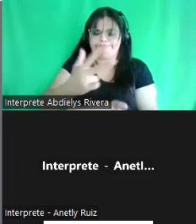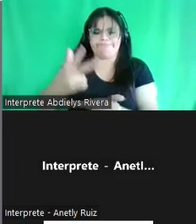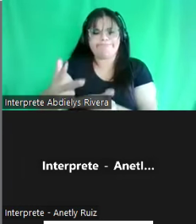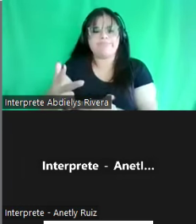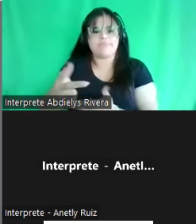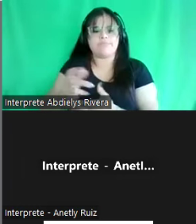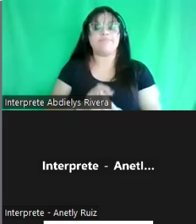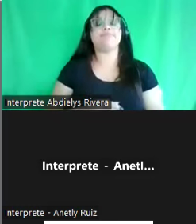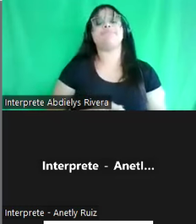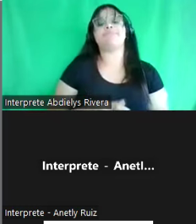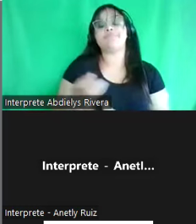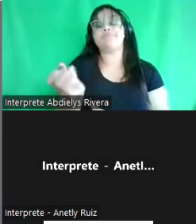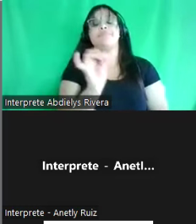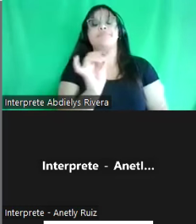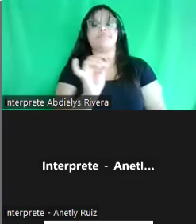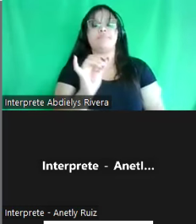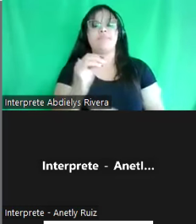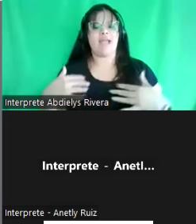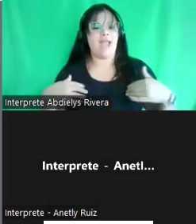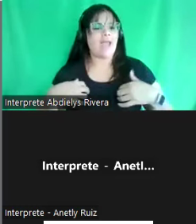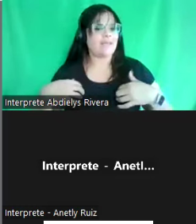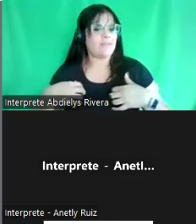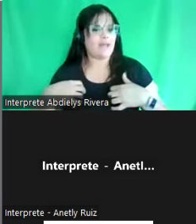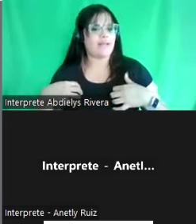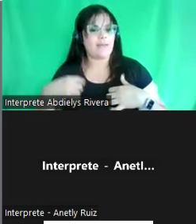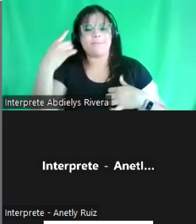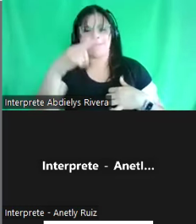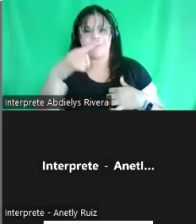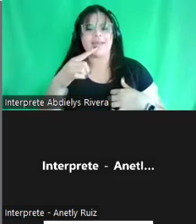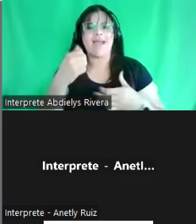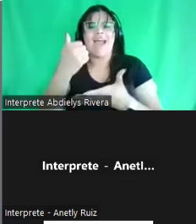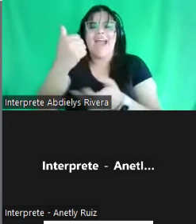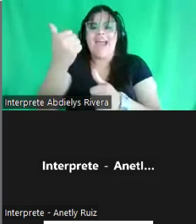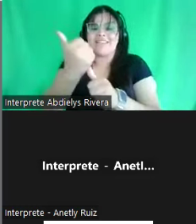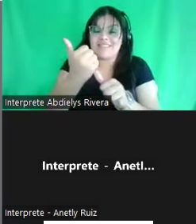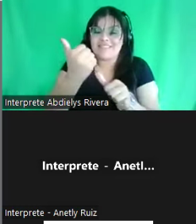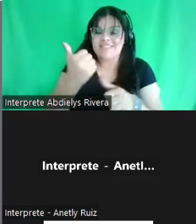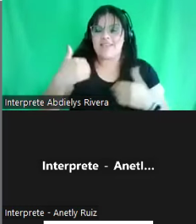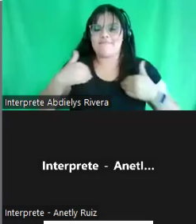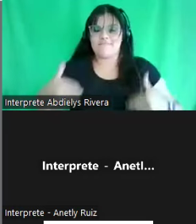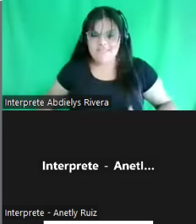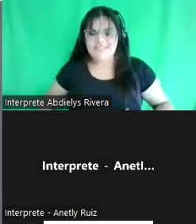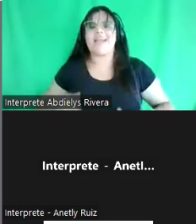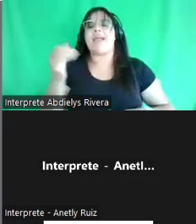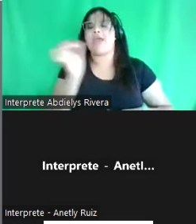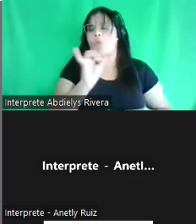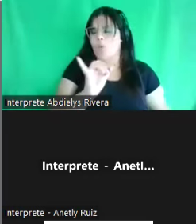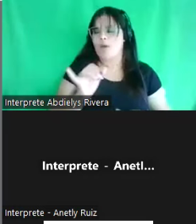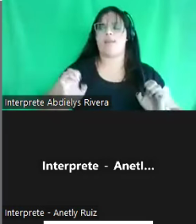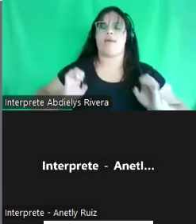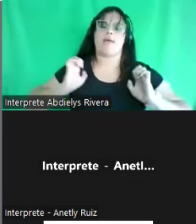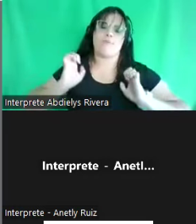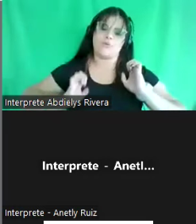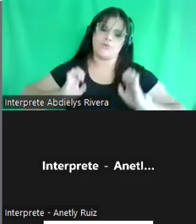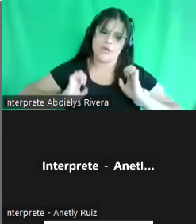Permitir animales para asistencia física y emocional. El título 2, y esto me pareció bastante interesante, el título 2 dice